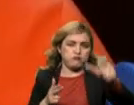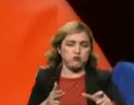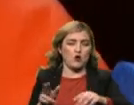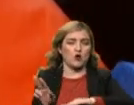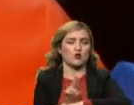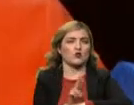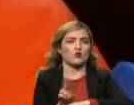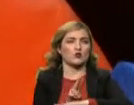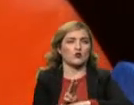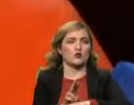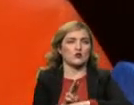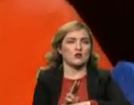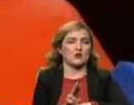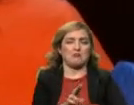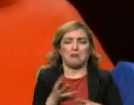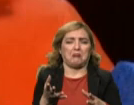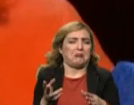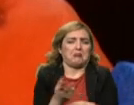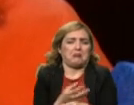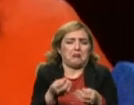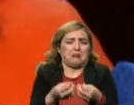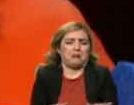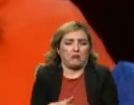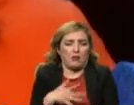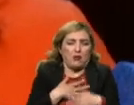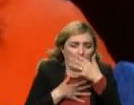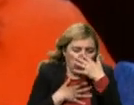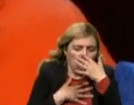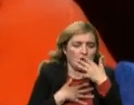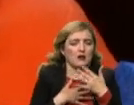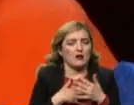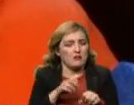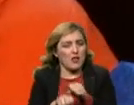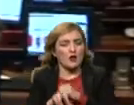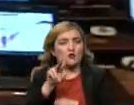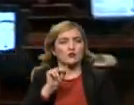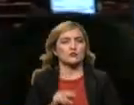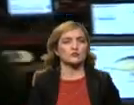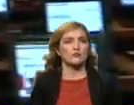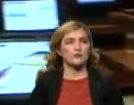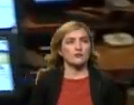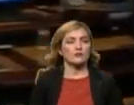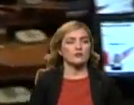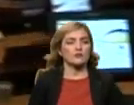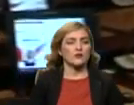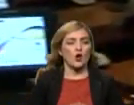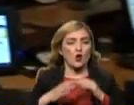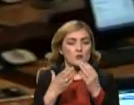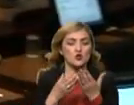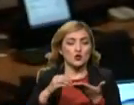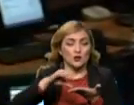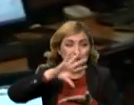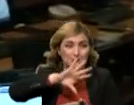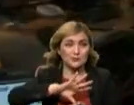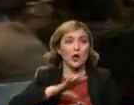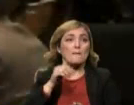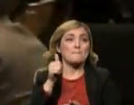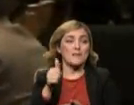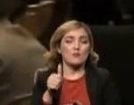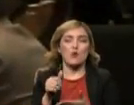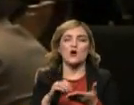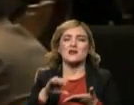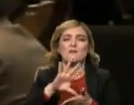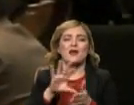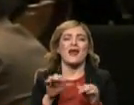usa, pierde efectividad. Es decir, no se convierte en material que pueda ser dañino. Recordó que ya una comisión legislativa y el mismo pleno de la